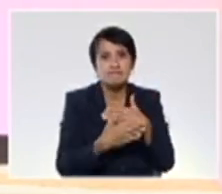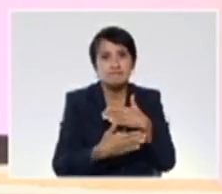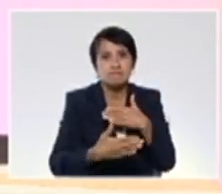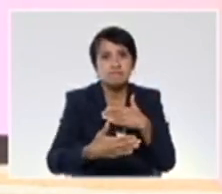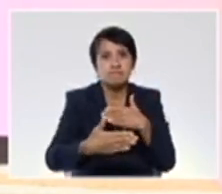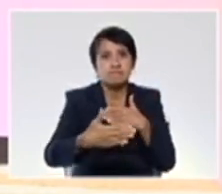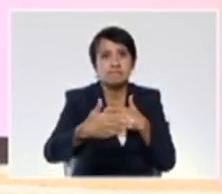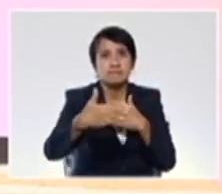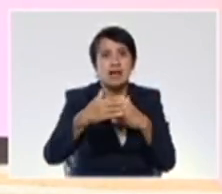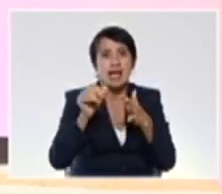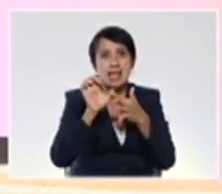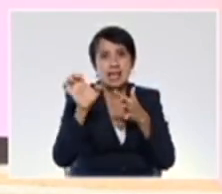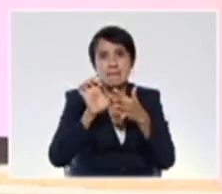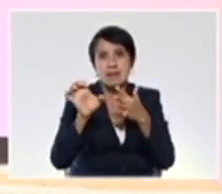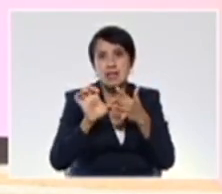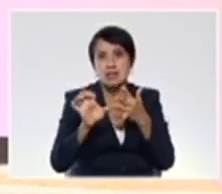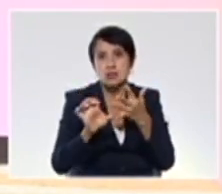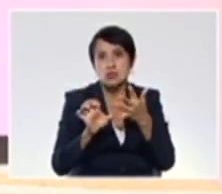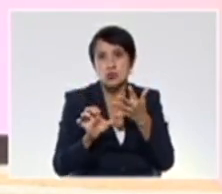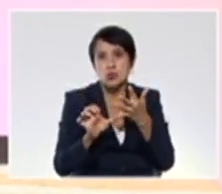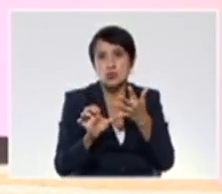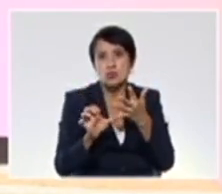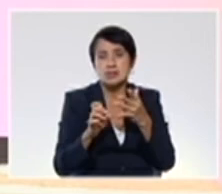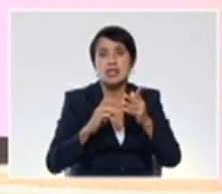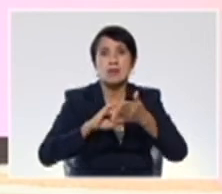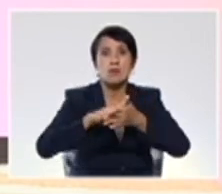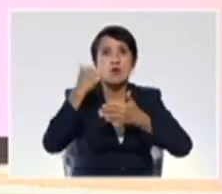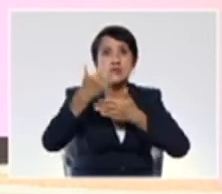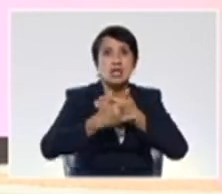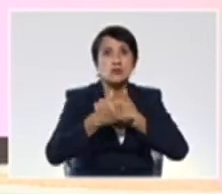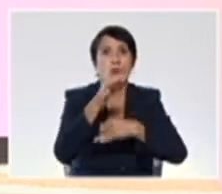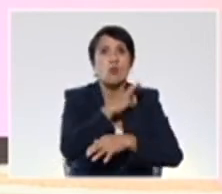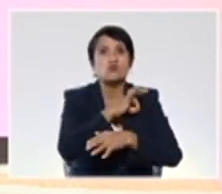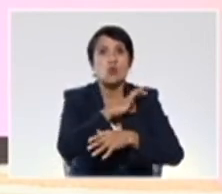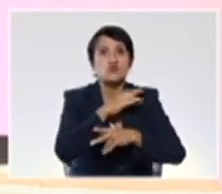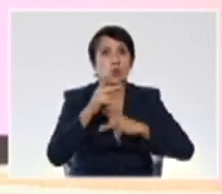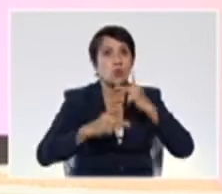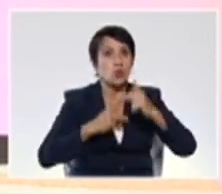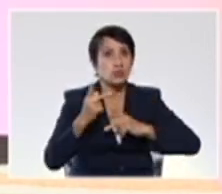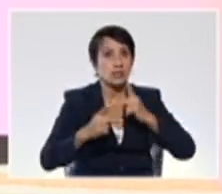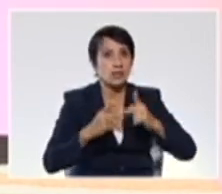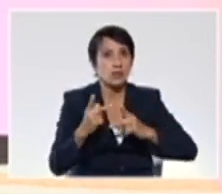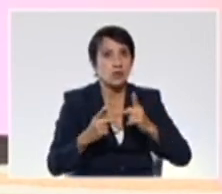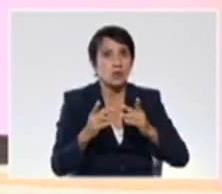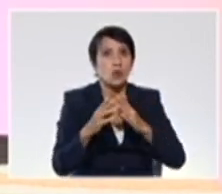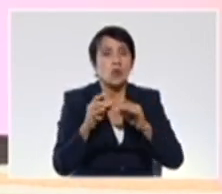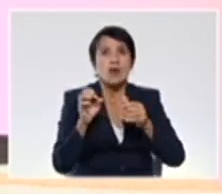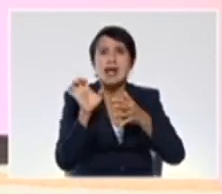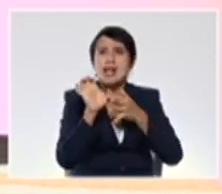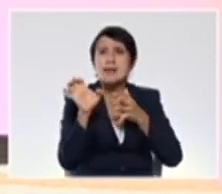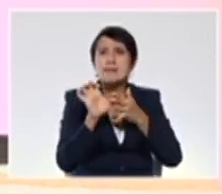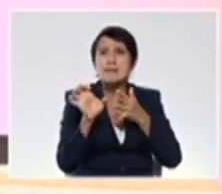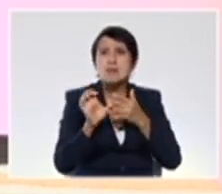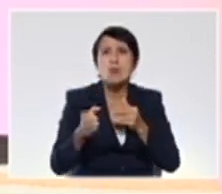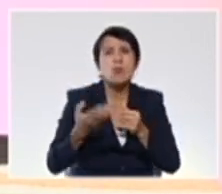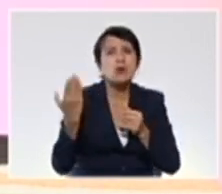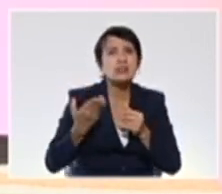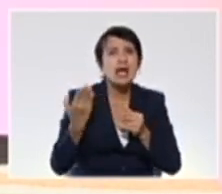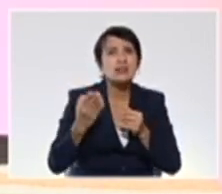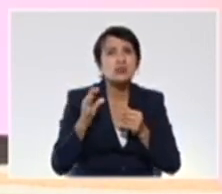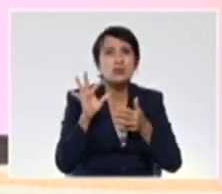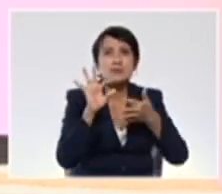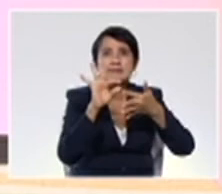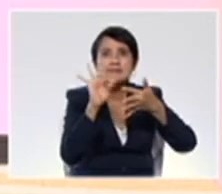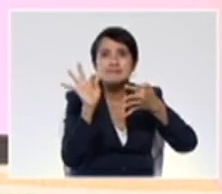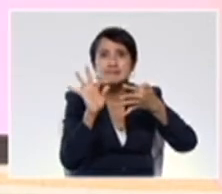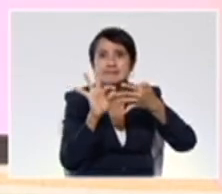avanzando en los elementos que tenemos de este proyecto socioproductivo. Y sobre todo un elemento importante que debemos